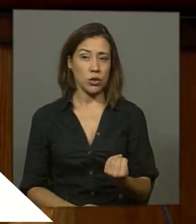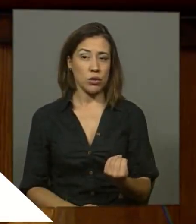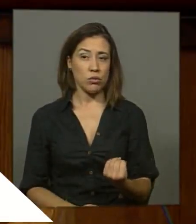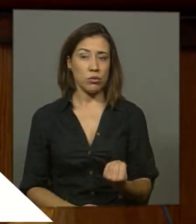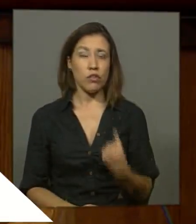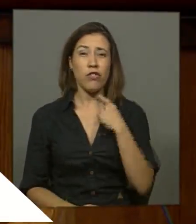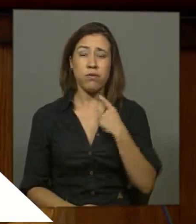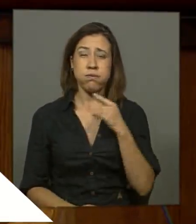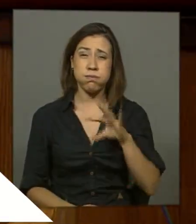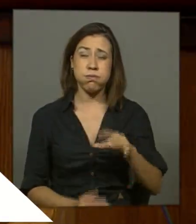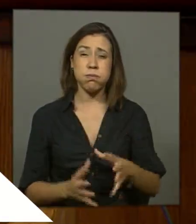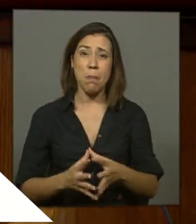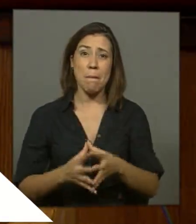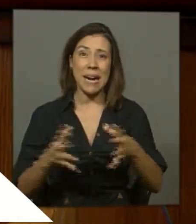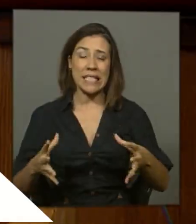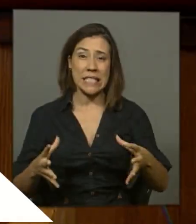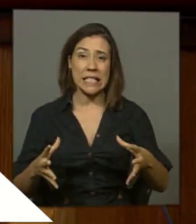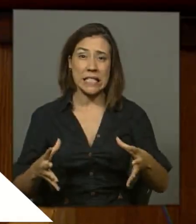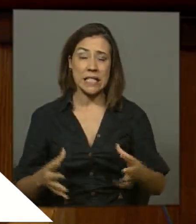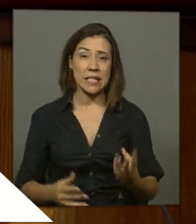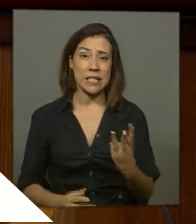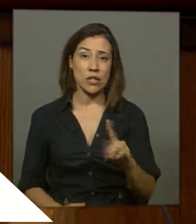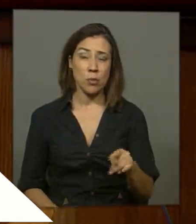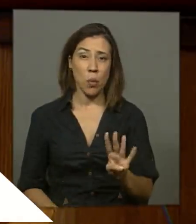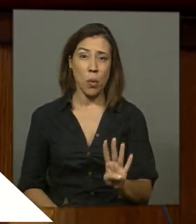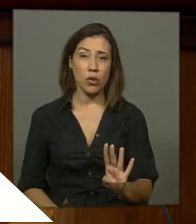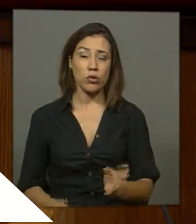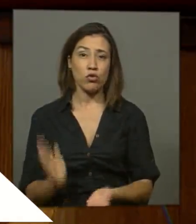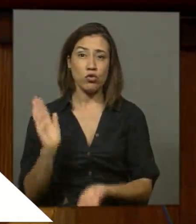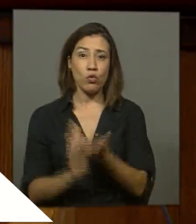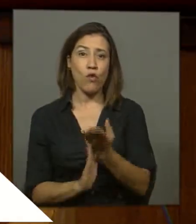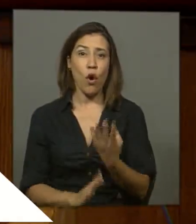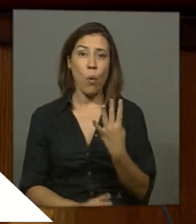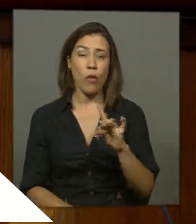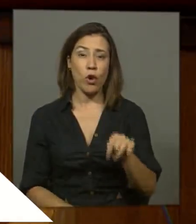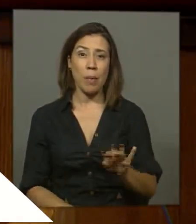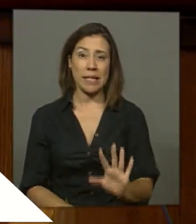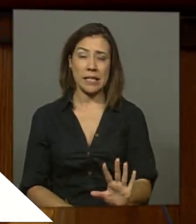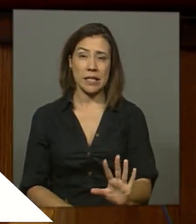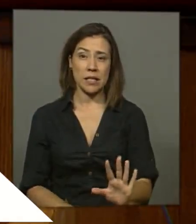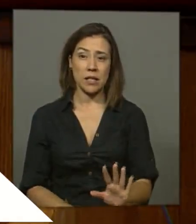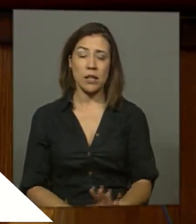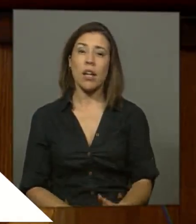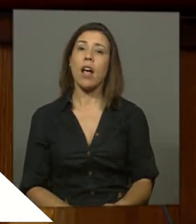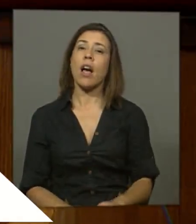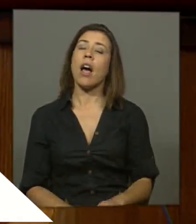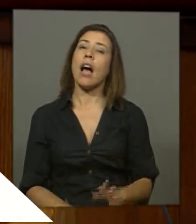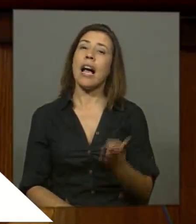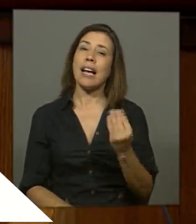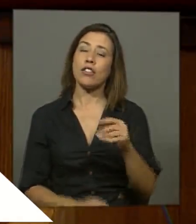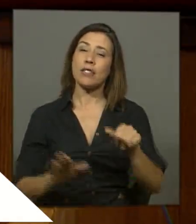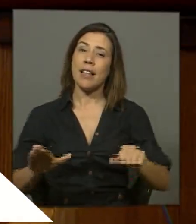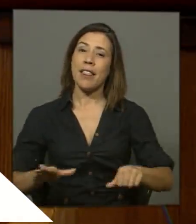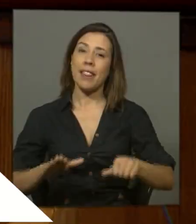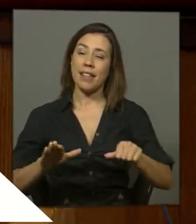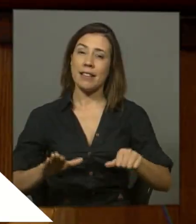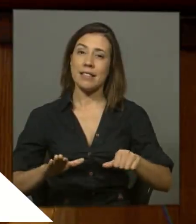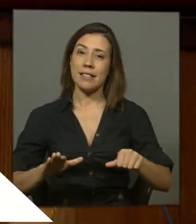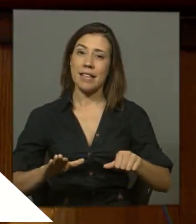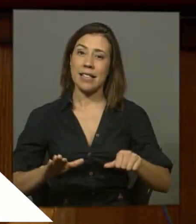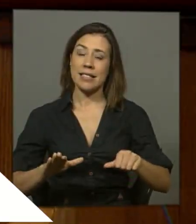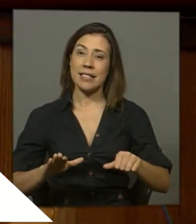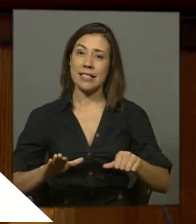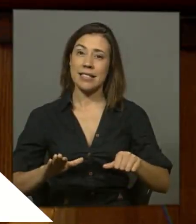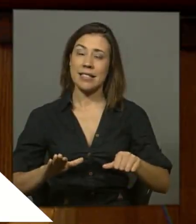victimización aumentó de 3,4 a 4,5 y entre el 14 y el 16 la